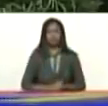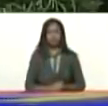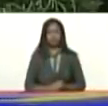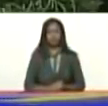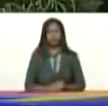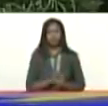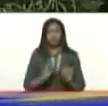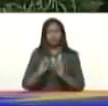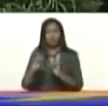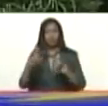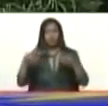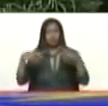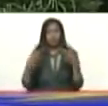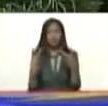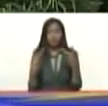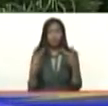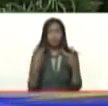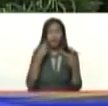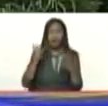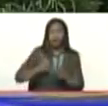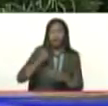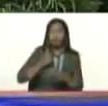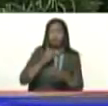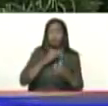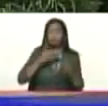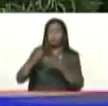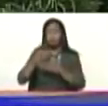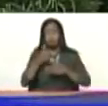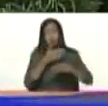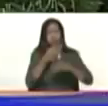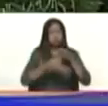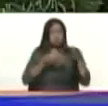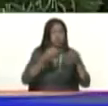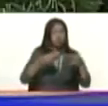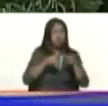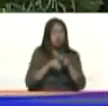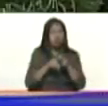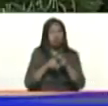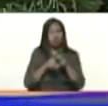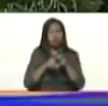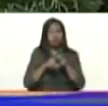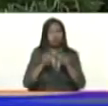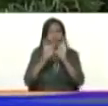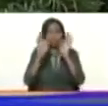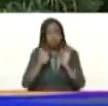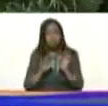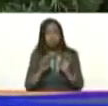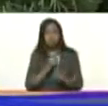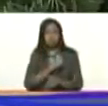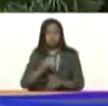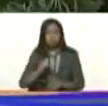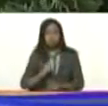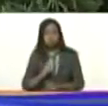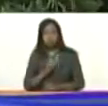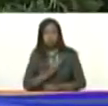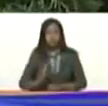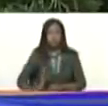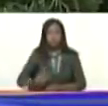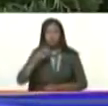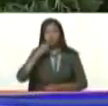estos temas di oportunidad de conversarlos de manera afable,